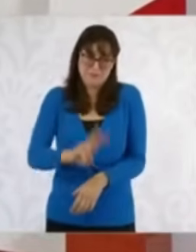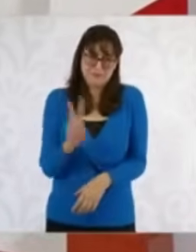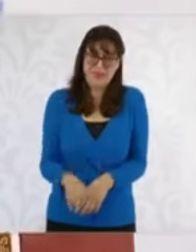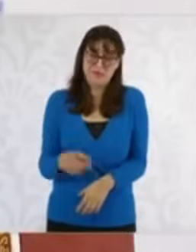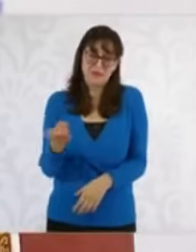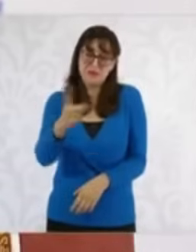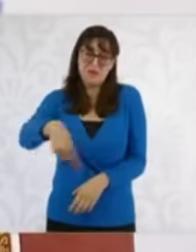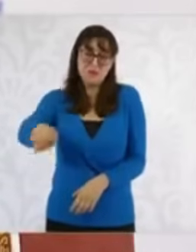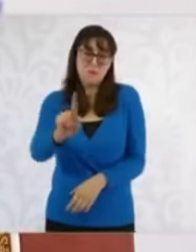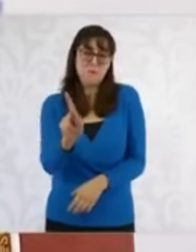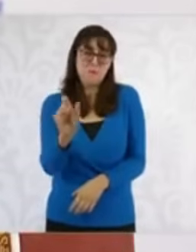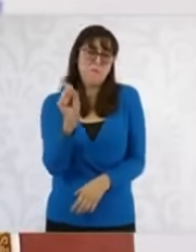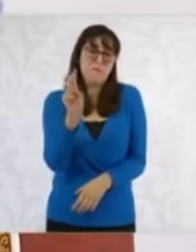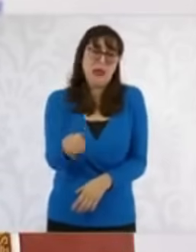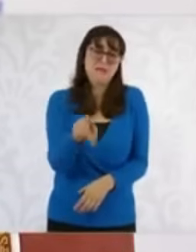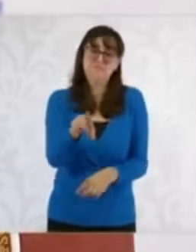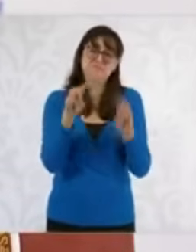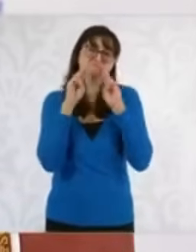lo conoce